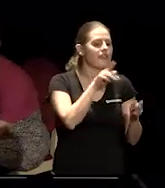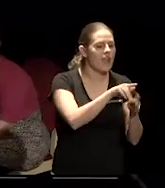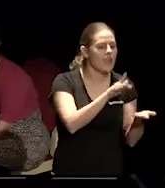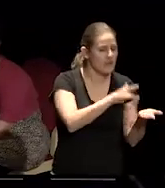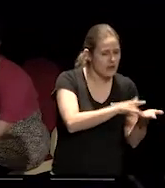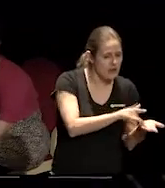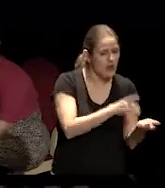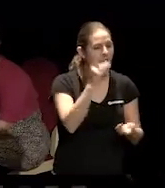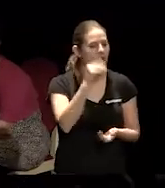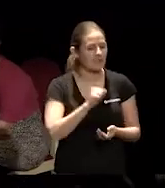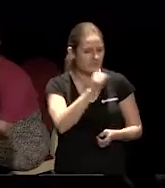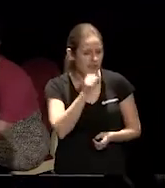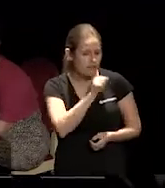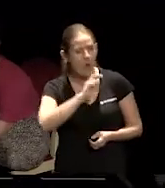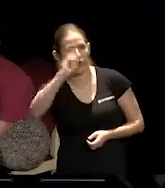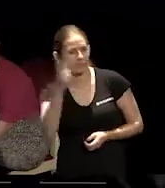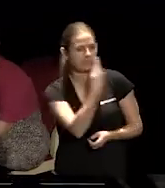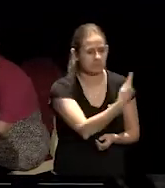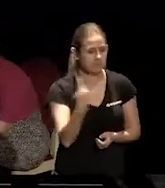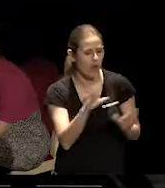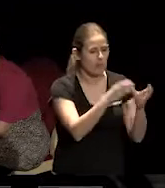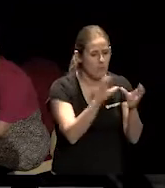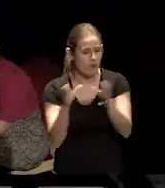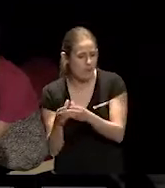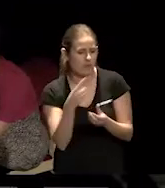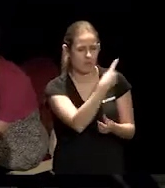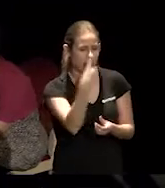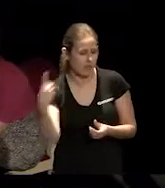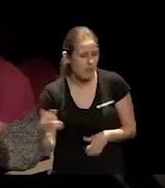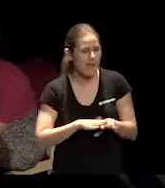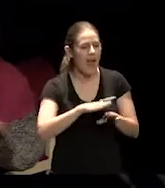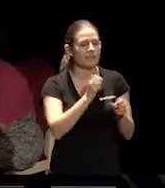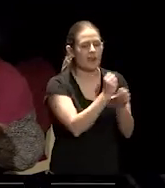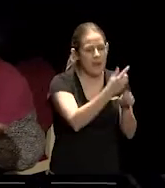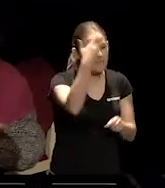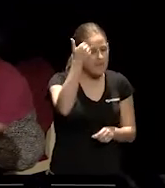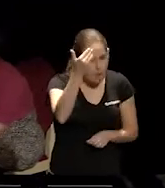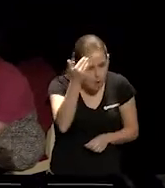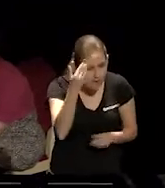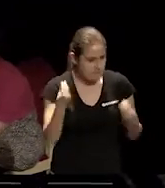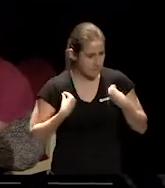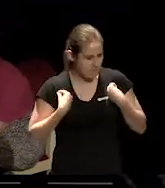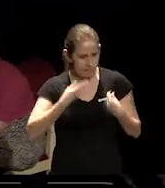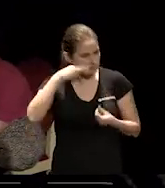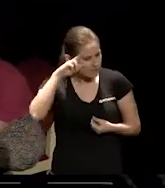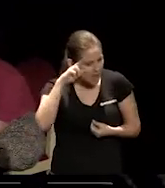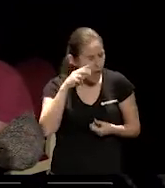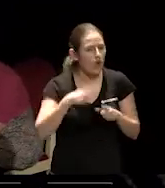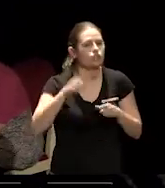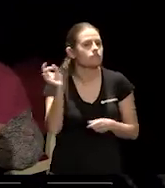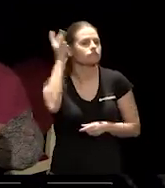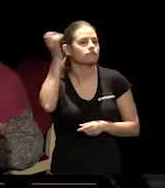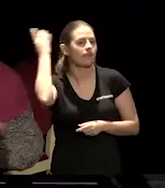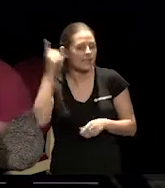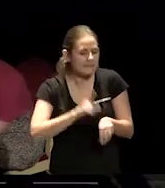Y materiales de trabajo, contenidos, trabajamos muchísimo con la memoria, con las vivencias, sacamos muchísimas cosas de ese imaginario hacia ahí. Tiempo